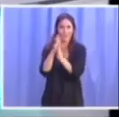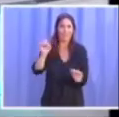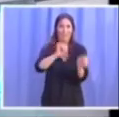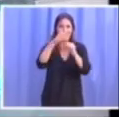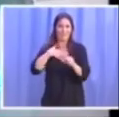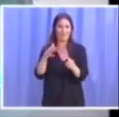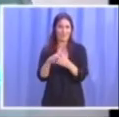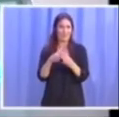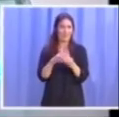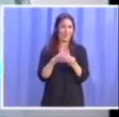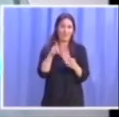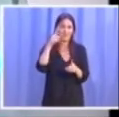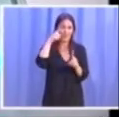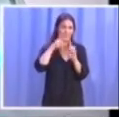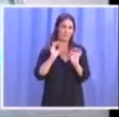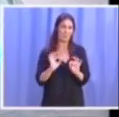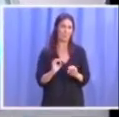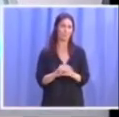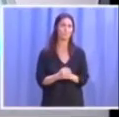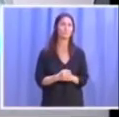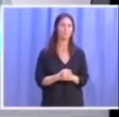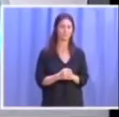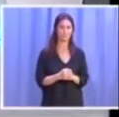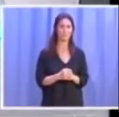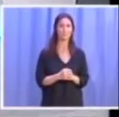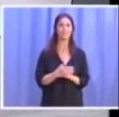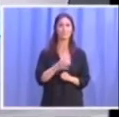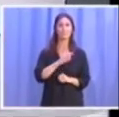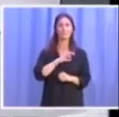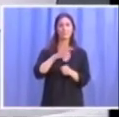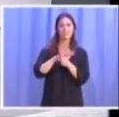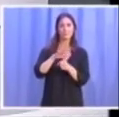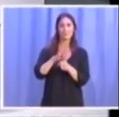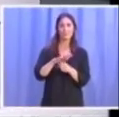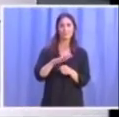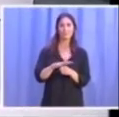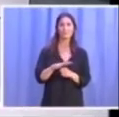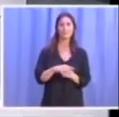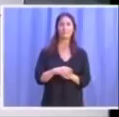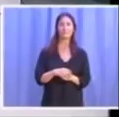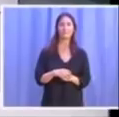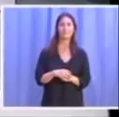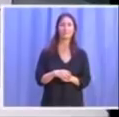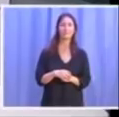Salvador. A Granada? Sin cuestiones, datos objetivos. Sí. Señora Gutiérrez, su turno. Bueno,